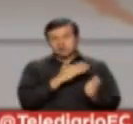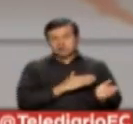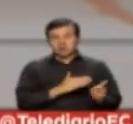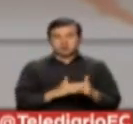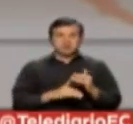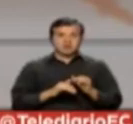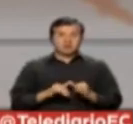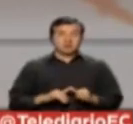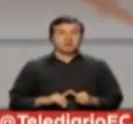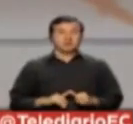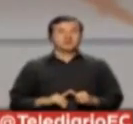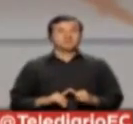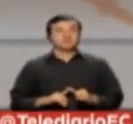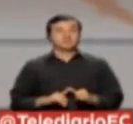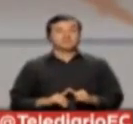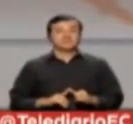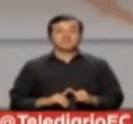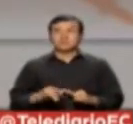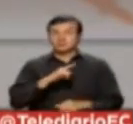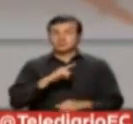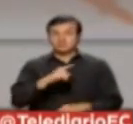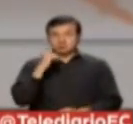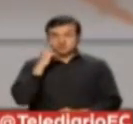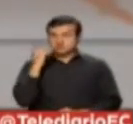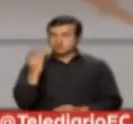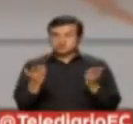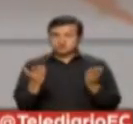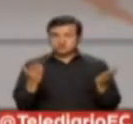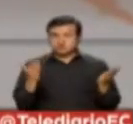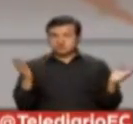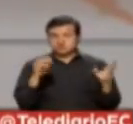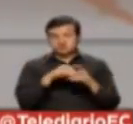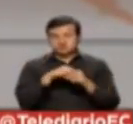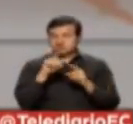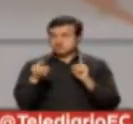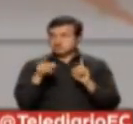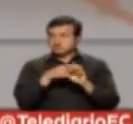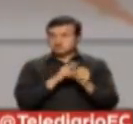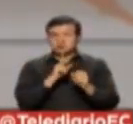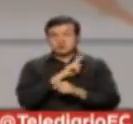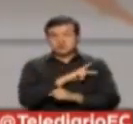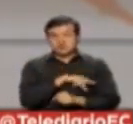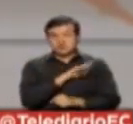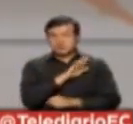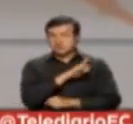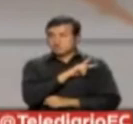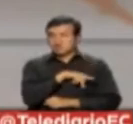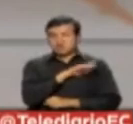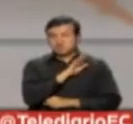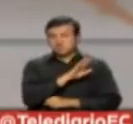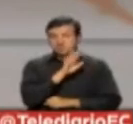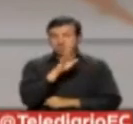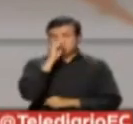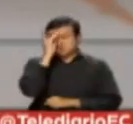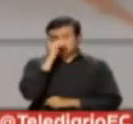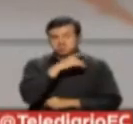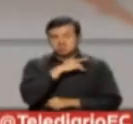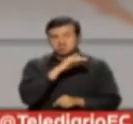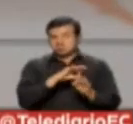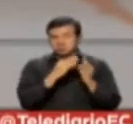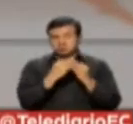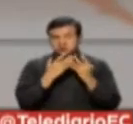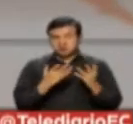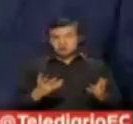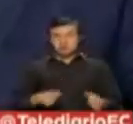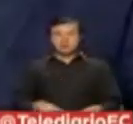paso digamos pero también el movimiento puede ser del un lado al otro dependiendo de las situaciones personales particulares de las decisiones familiares